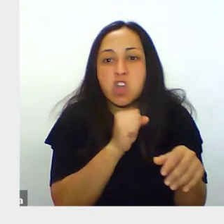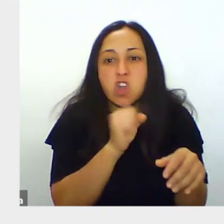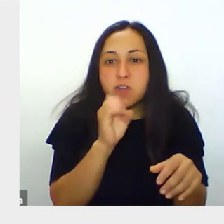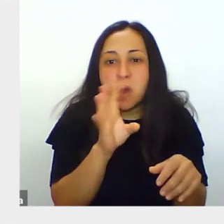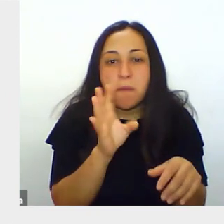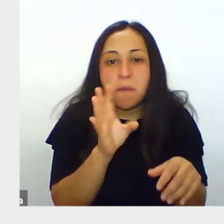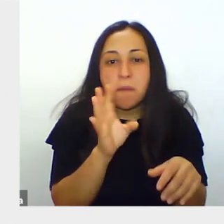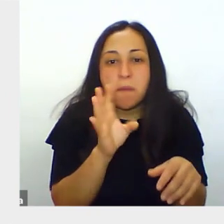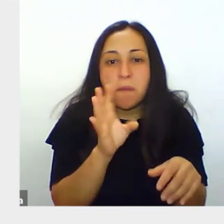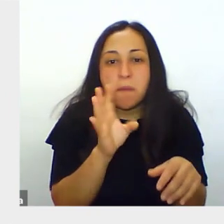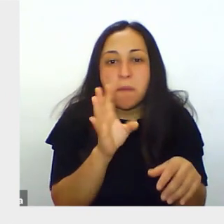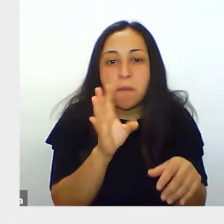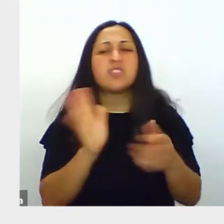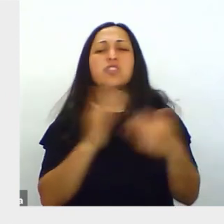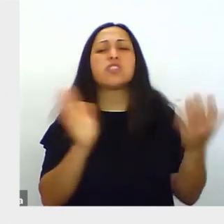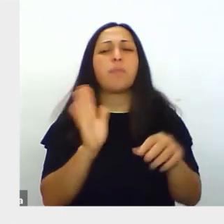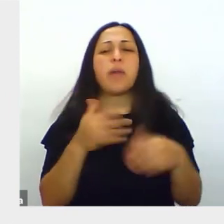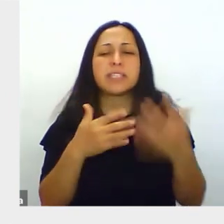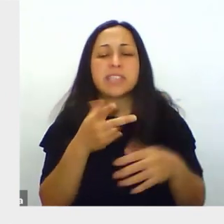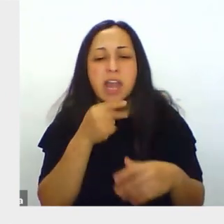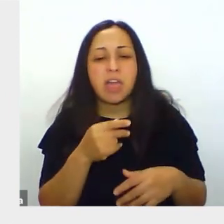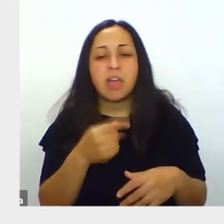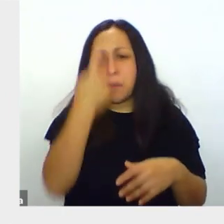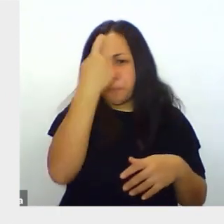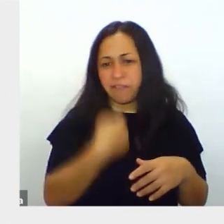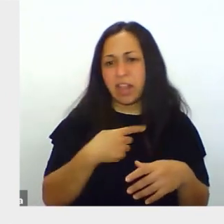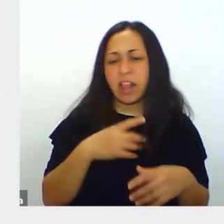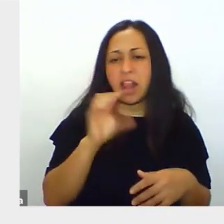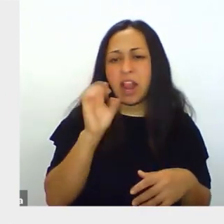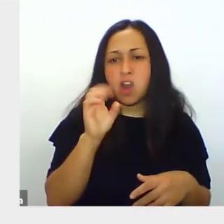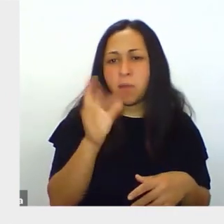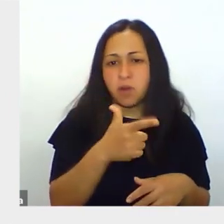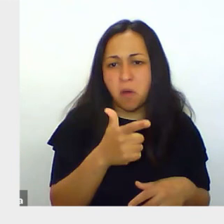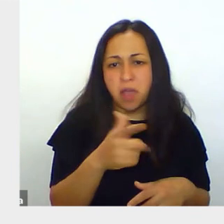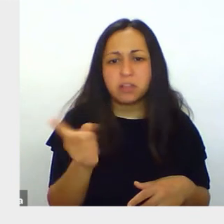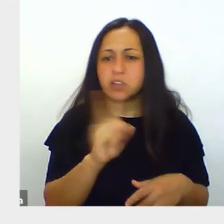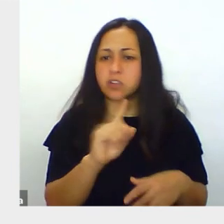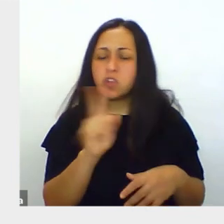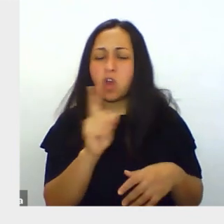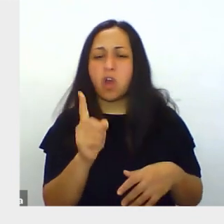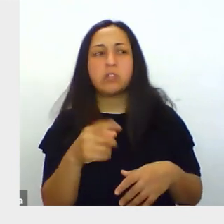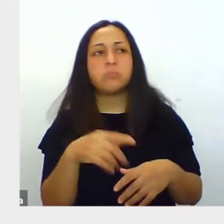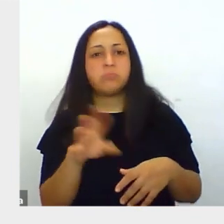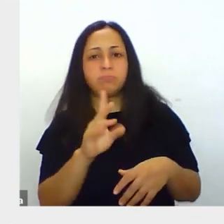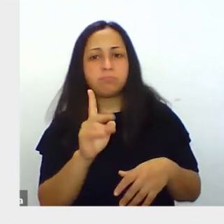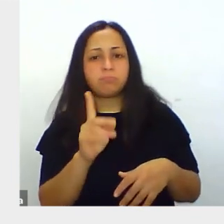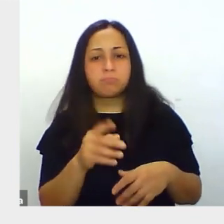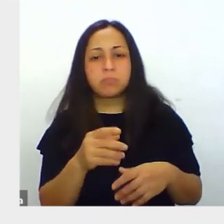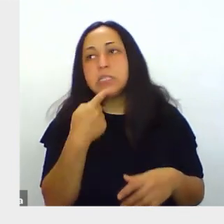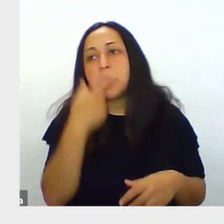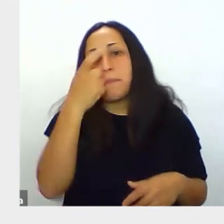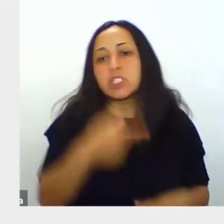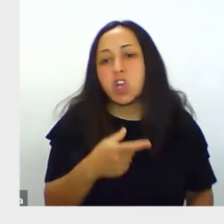de violencia de género en línea son de perfiles anónimos o de personas que no conocemos en internet. O sea, muchas veces escuchamos de repente de personas